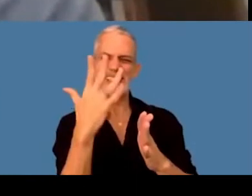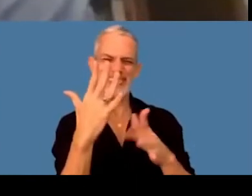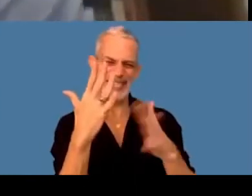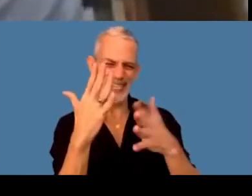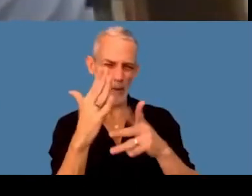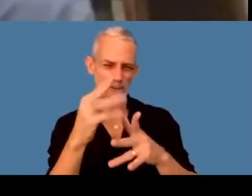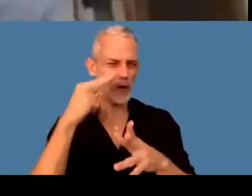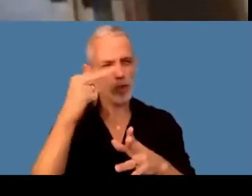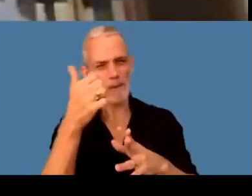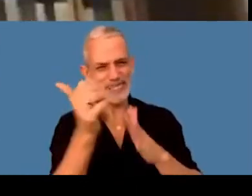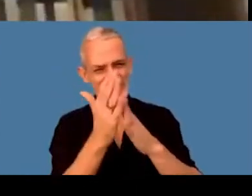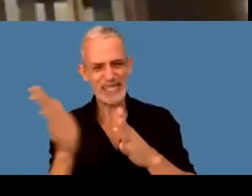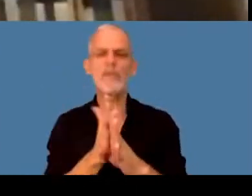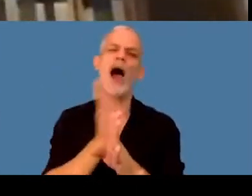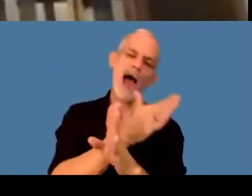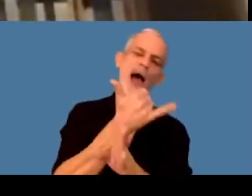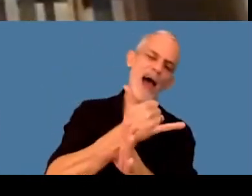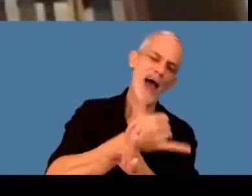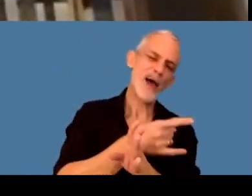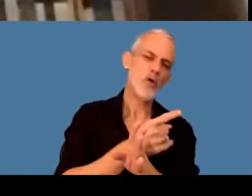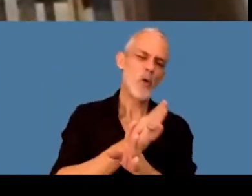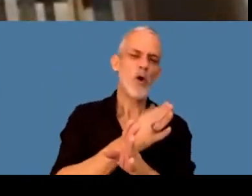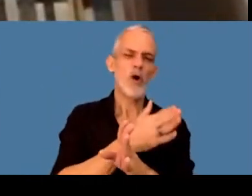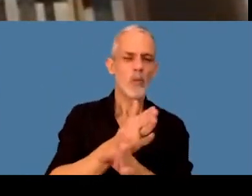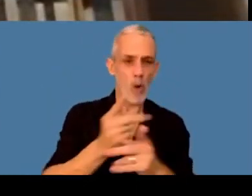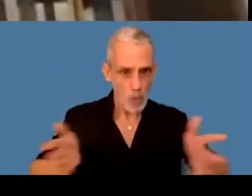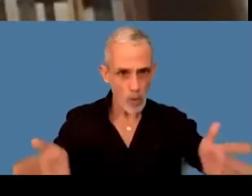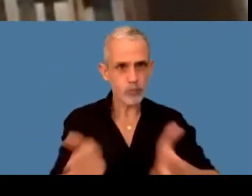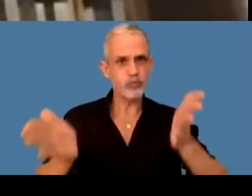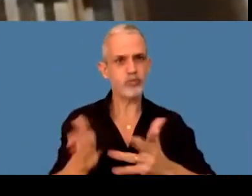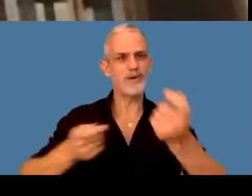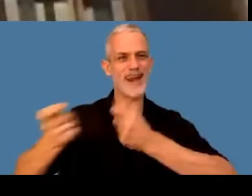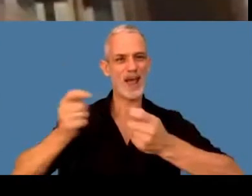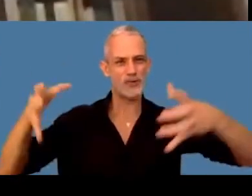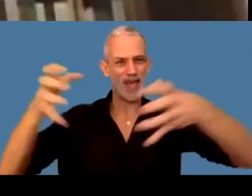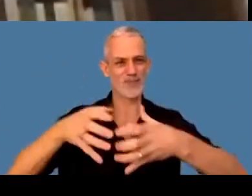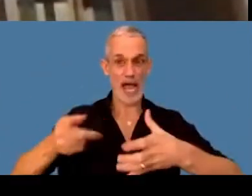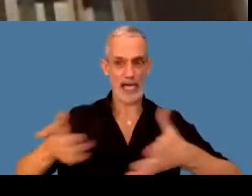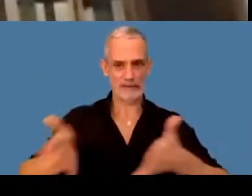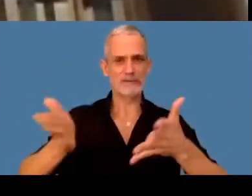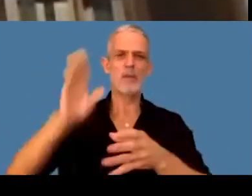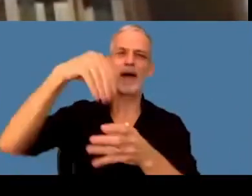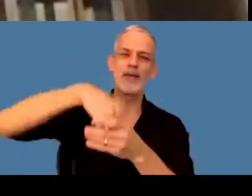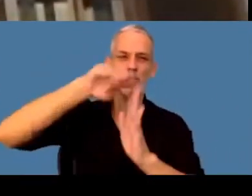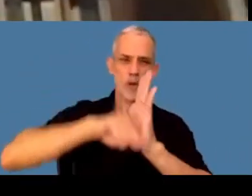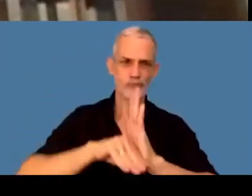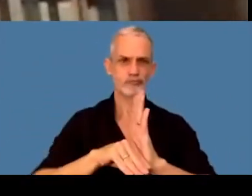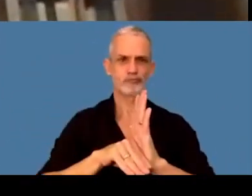2006, si bien antes hay un nuevo impulso a la negociación colectiva para incorporar, ¿no?